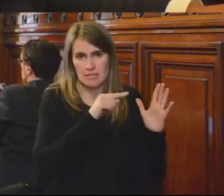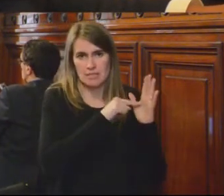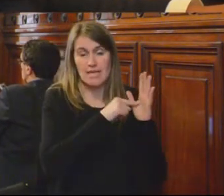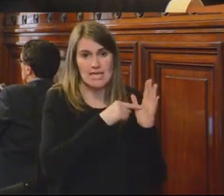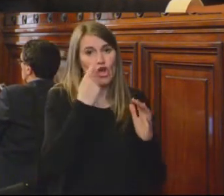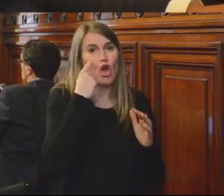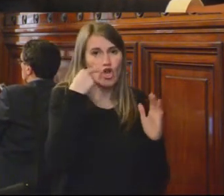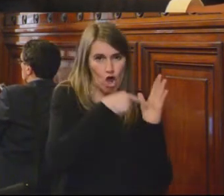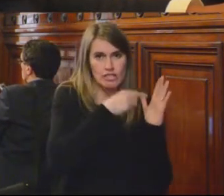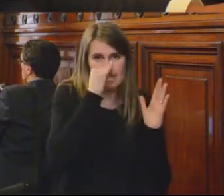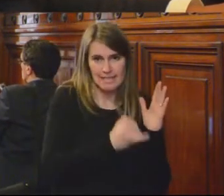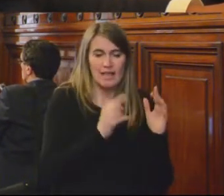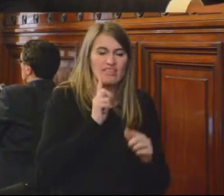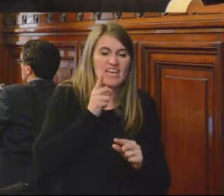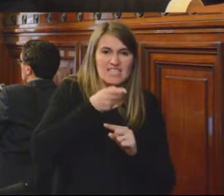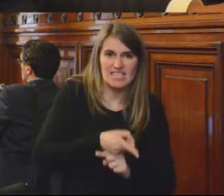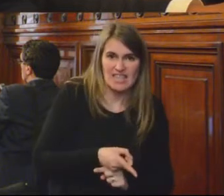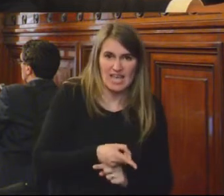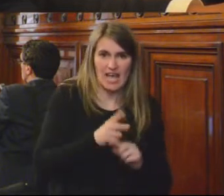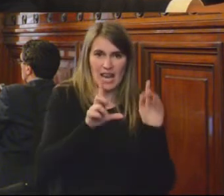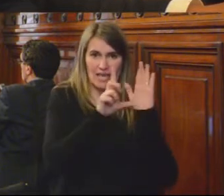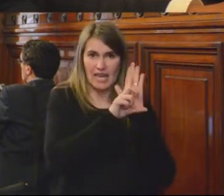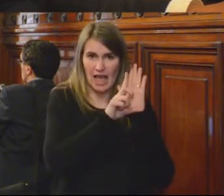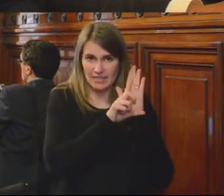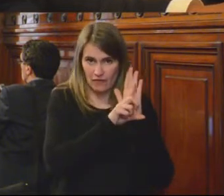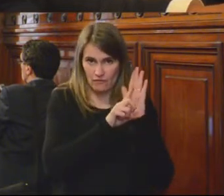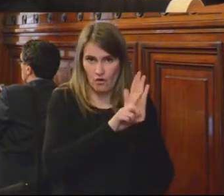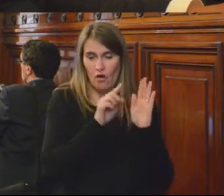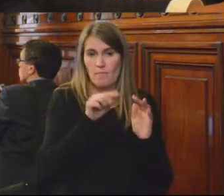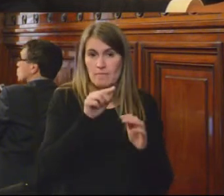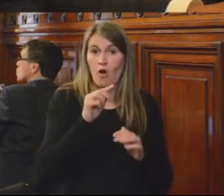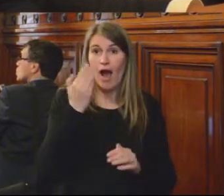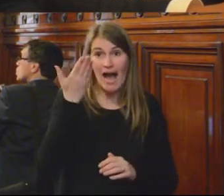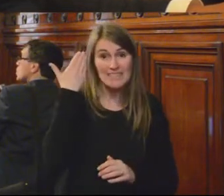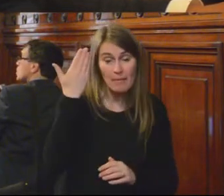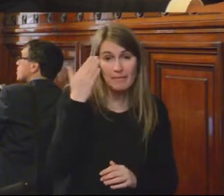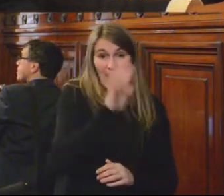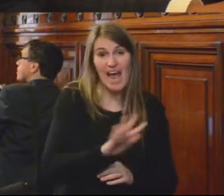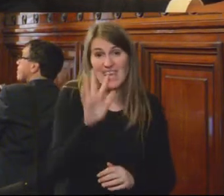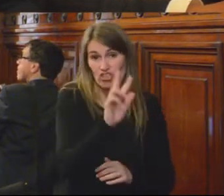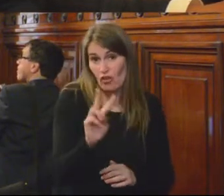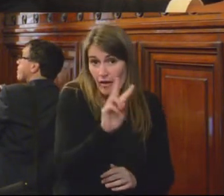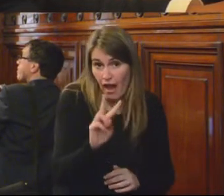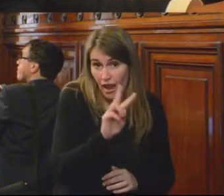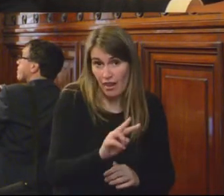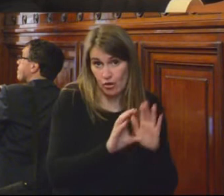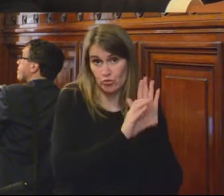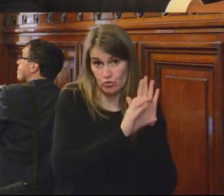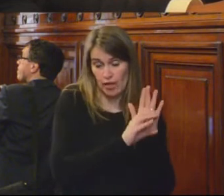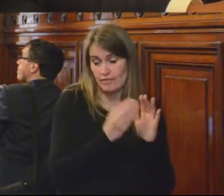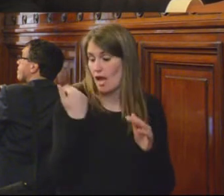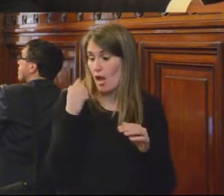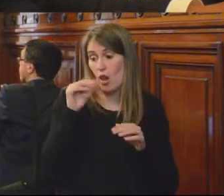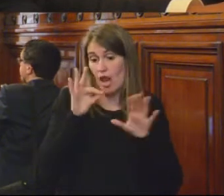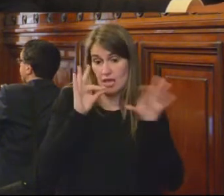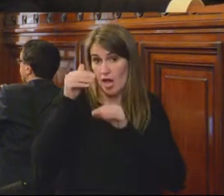y decidió sobre la omisión legislativa de la Asamblea Nacional, que resultó electa mediante elección popular en diciembre del año